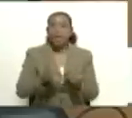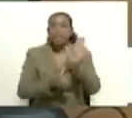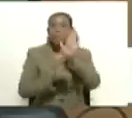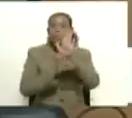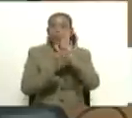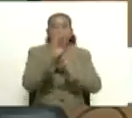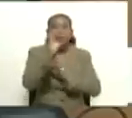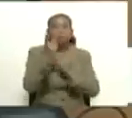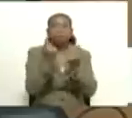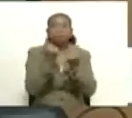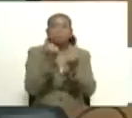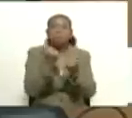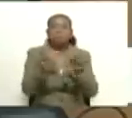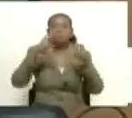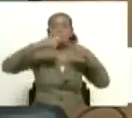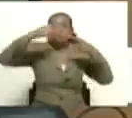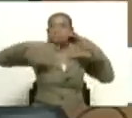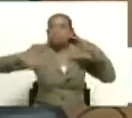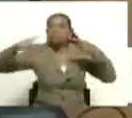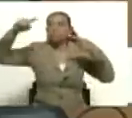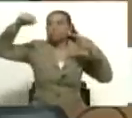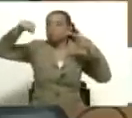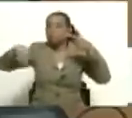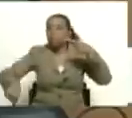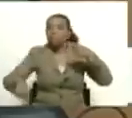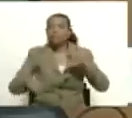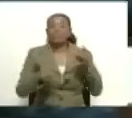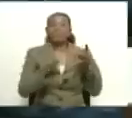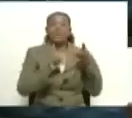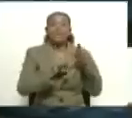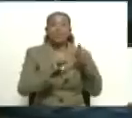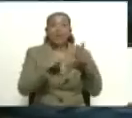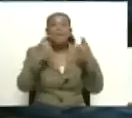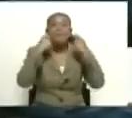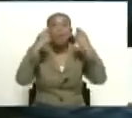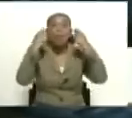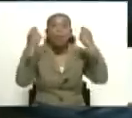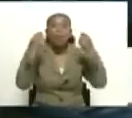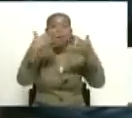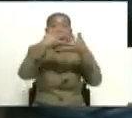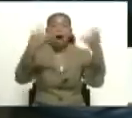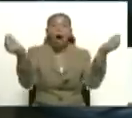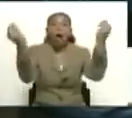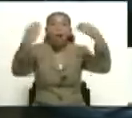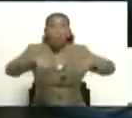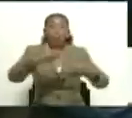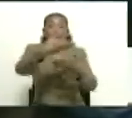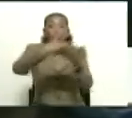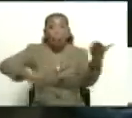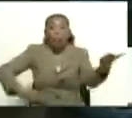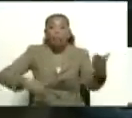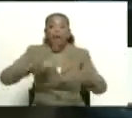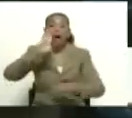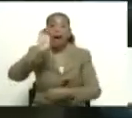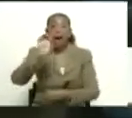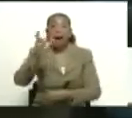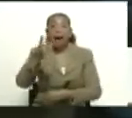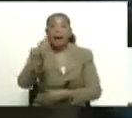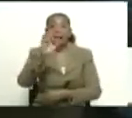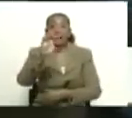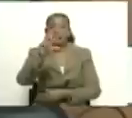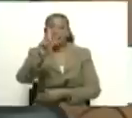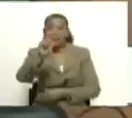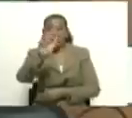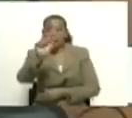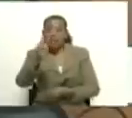crecimiento económico de la nación. Tercero, publicar el presente acuerdo en la Gaceta Oficial de la República